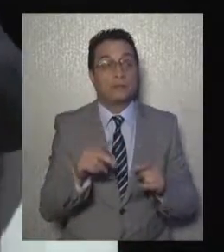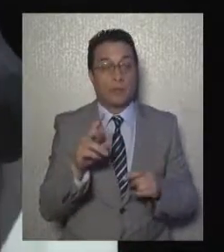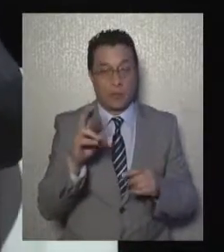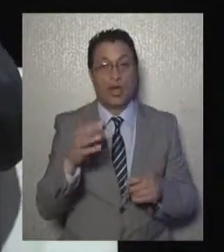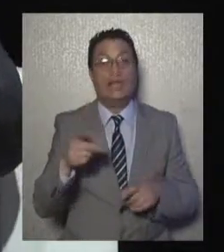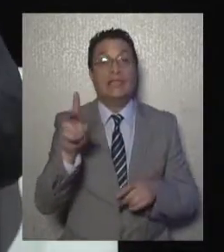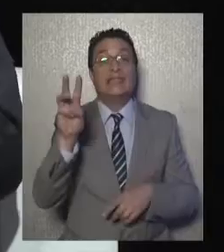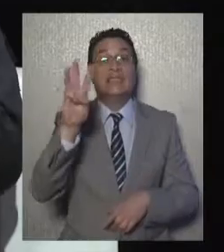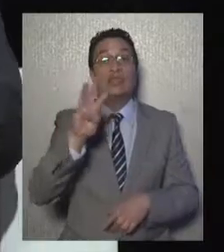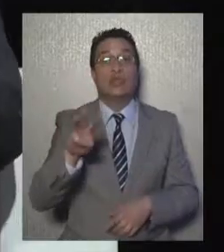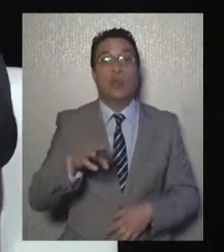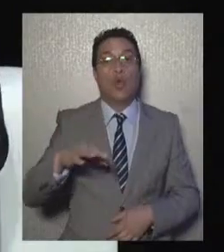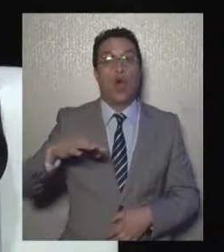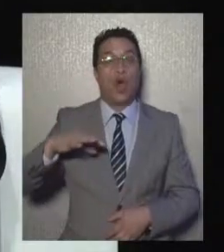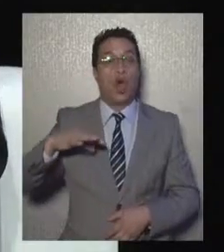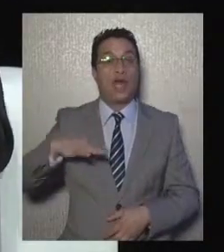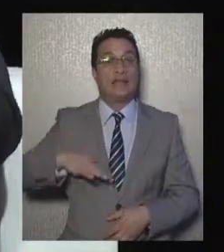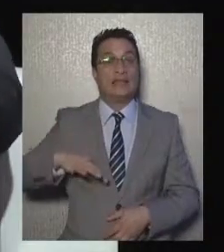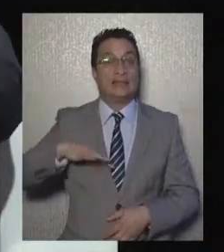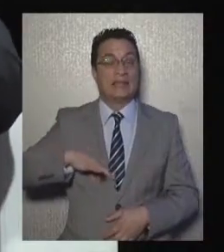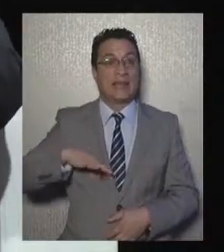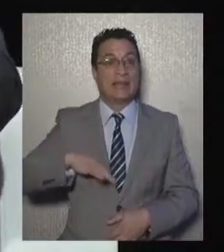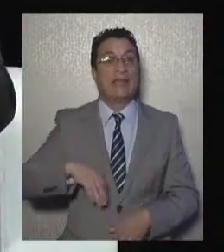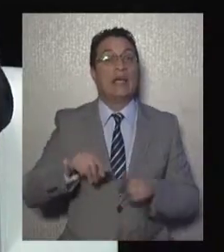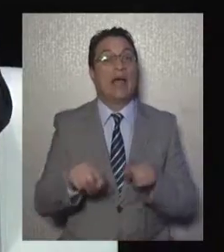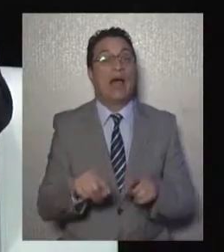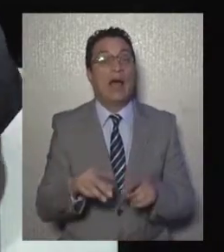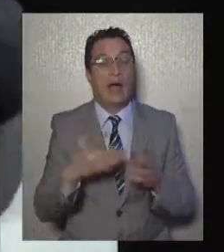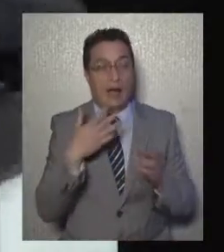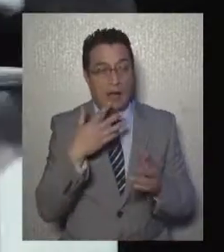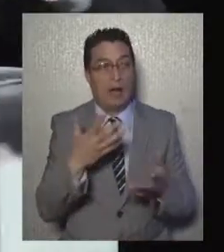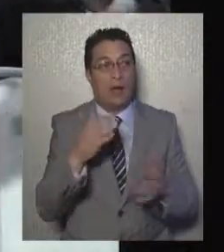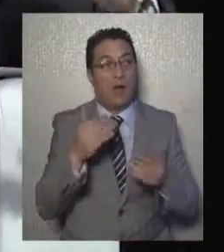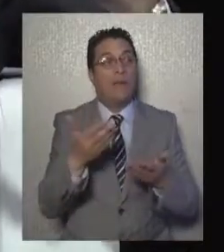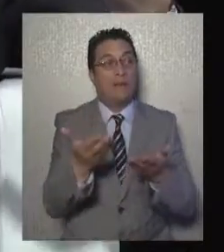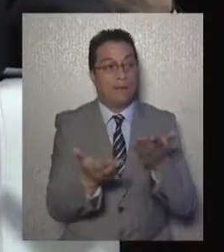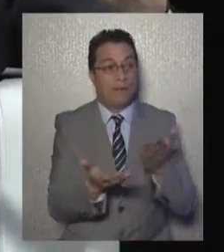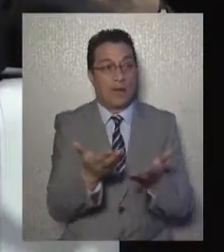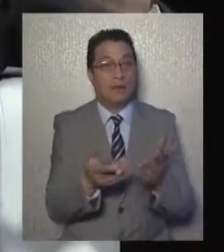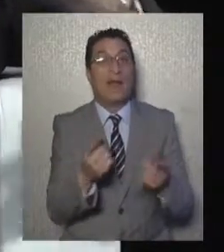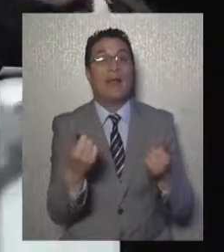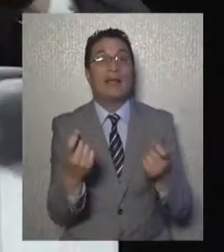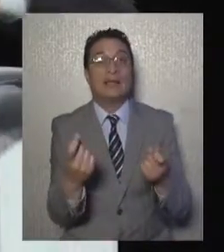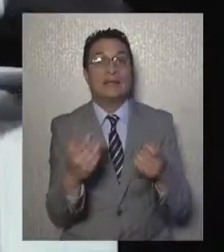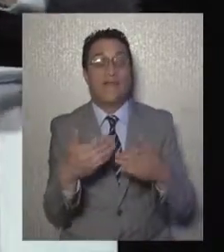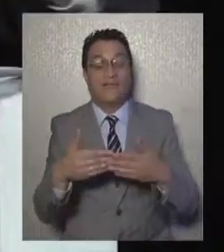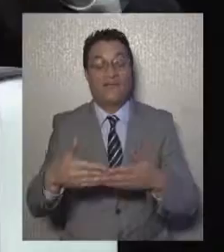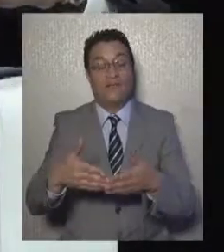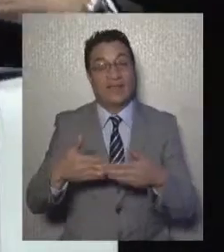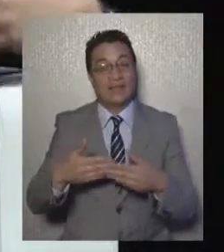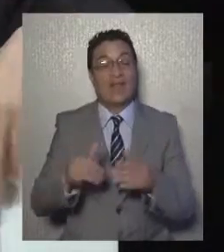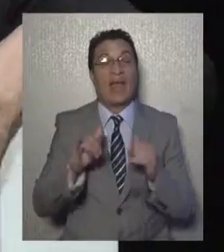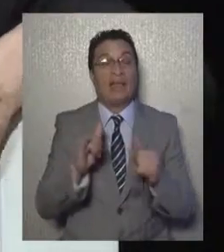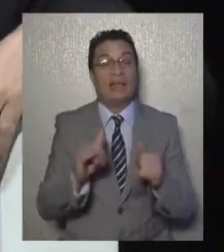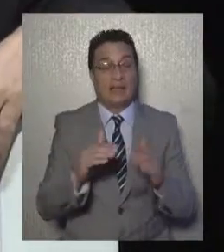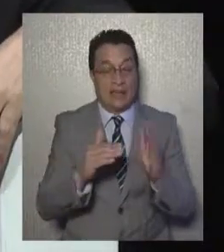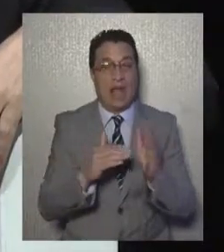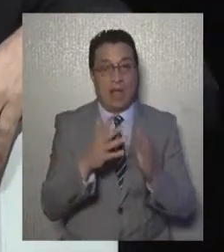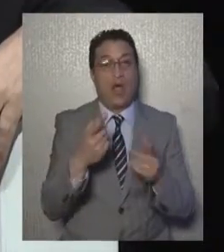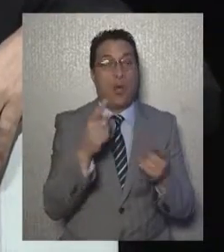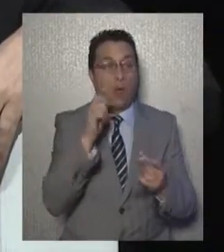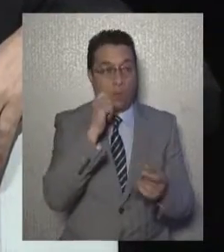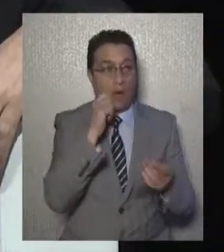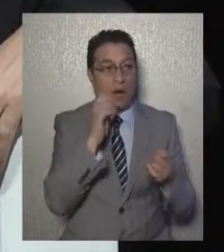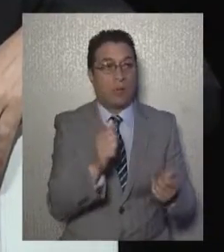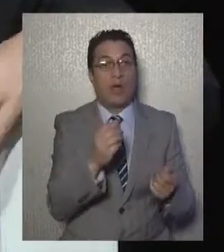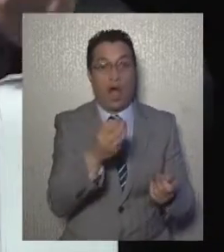de cesantía podría ser una manera de buscar un balance entre la necesidad de flexibilidad y también la necesidad de que el ser humano siga